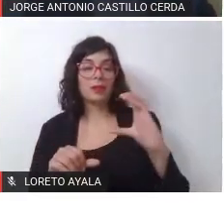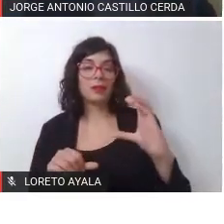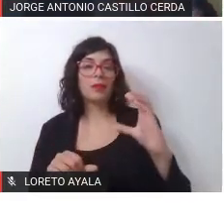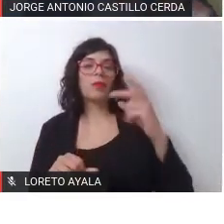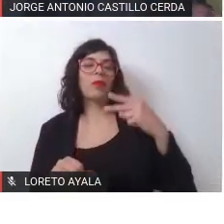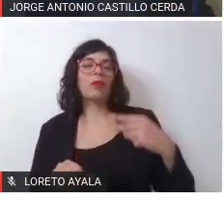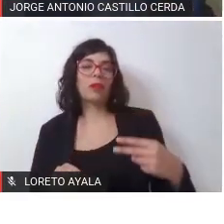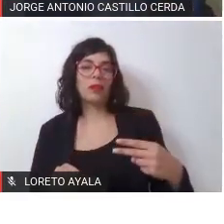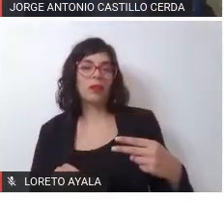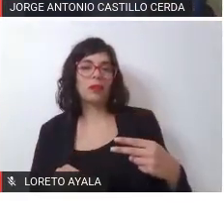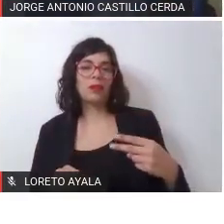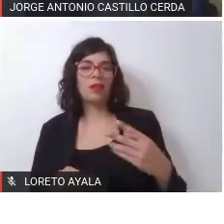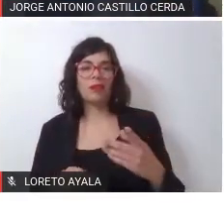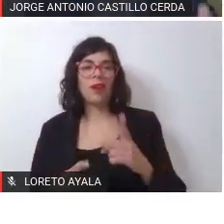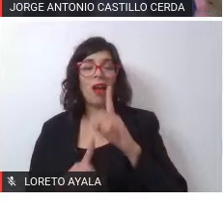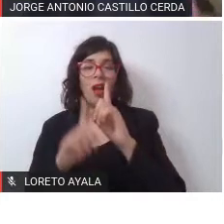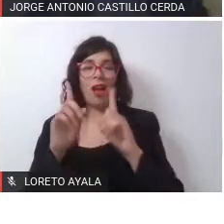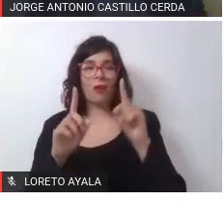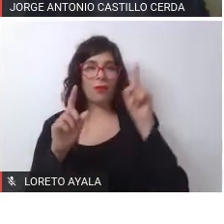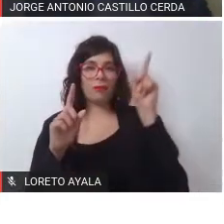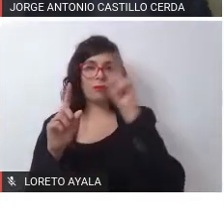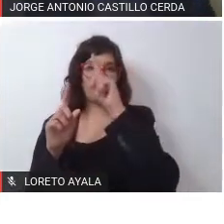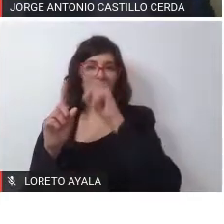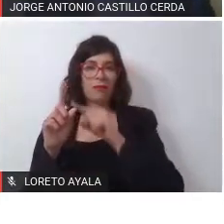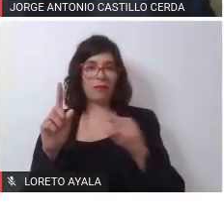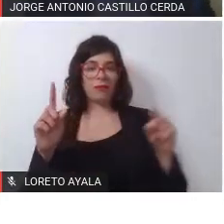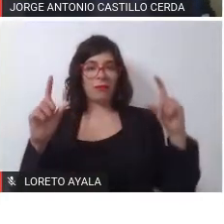algunos le hacen un recuadro ahí para pasar a un